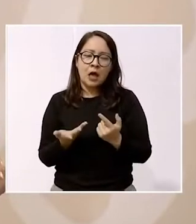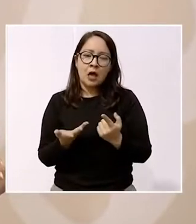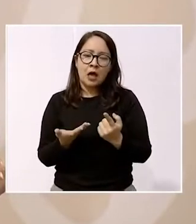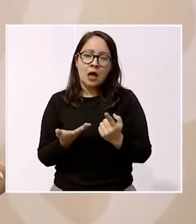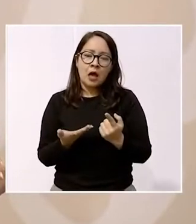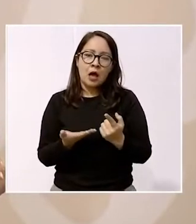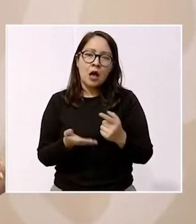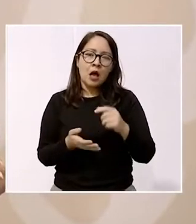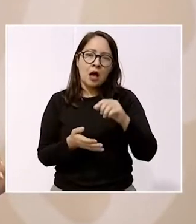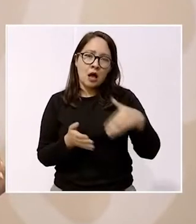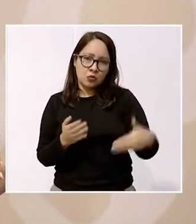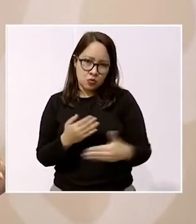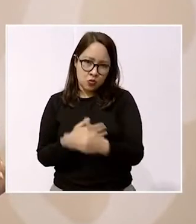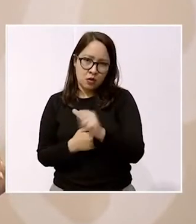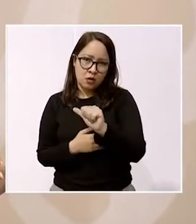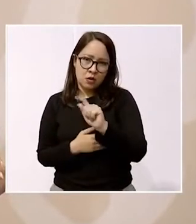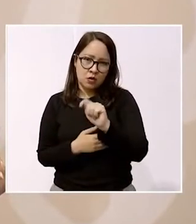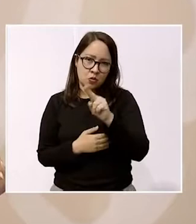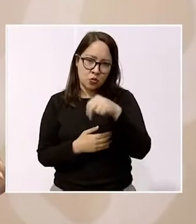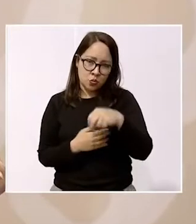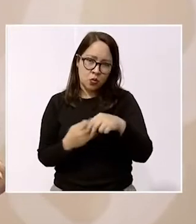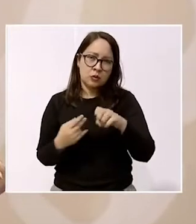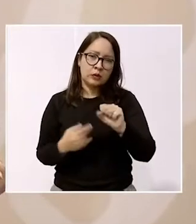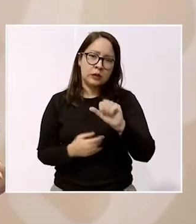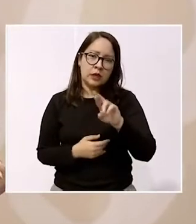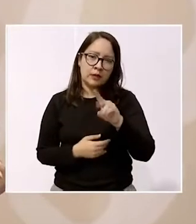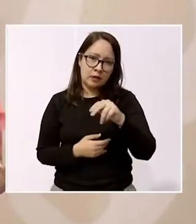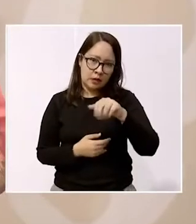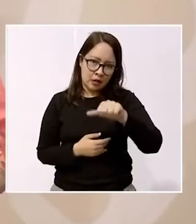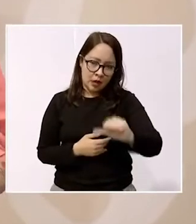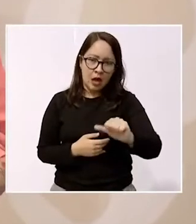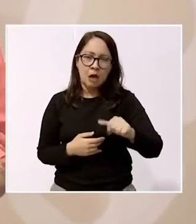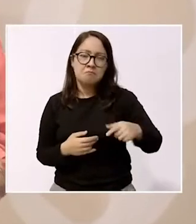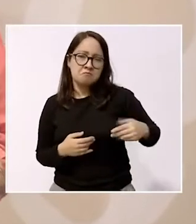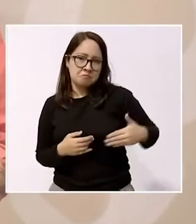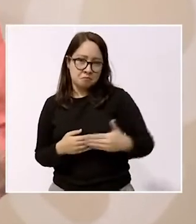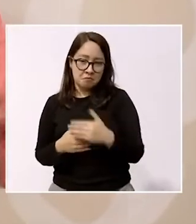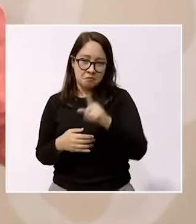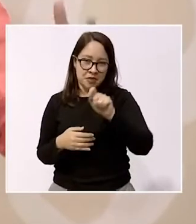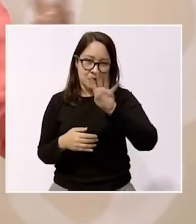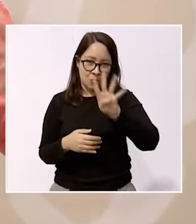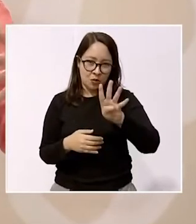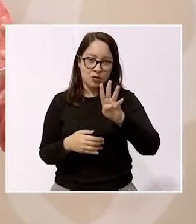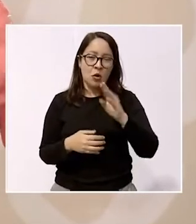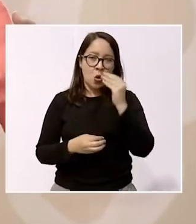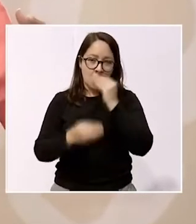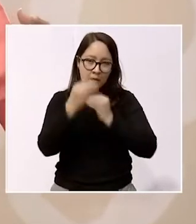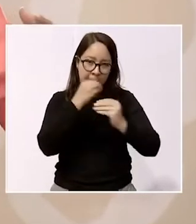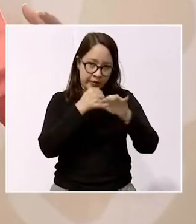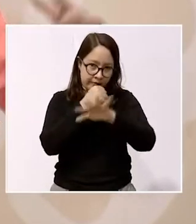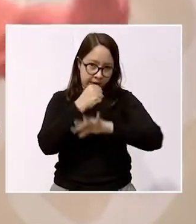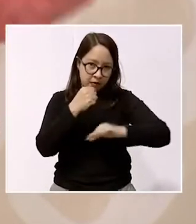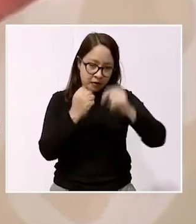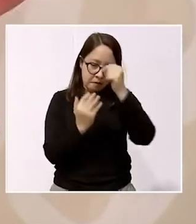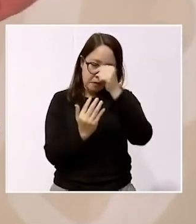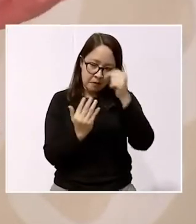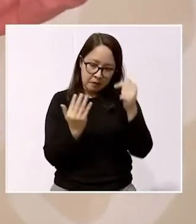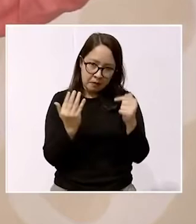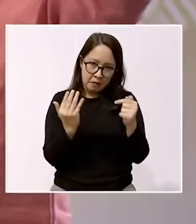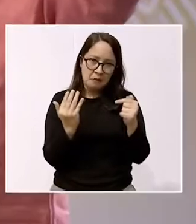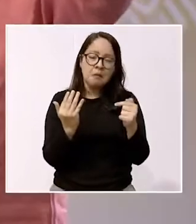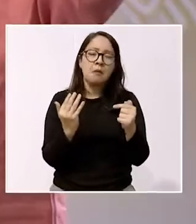atún, sardina, 24 productos, alimentos básicos, van a